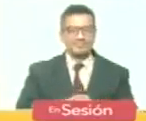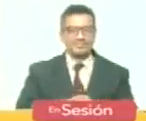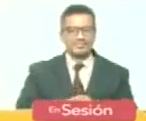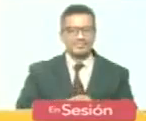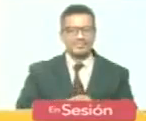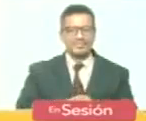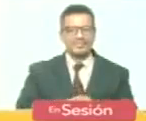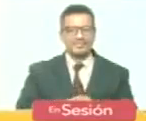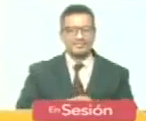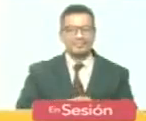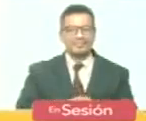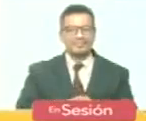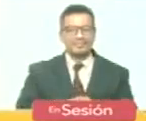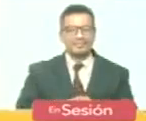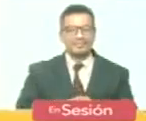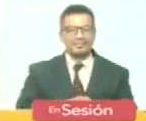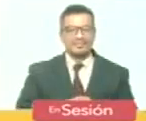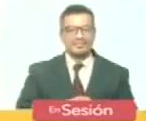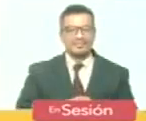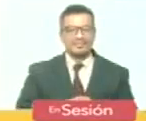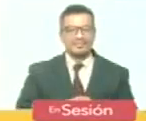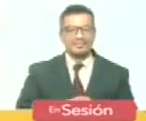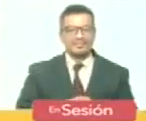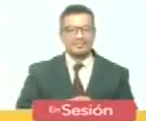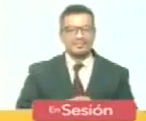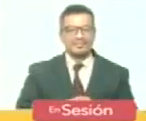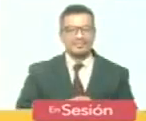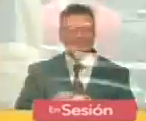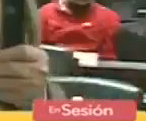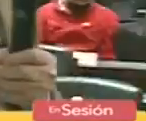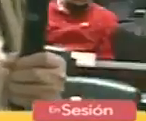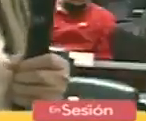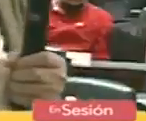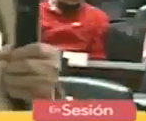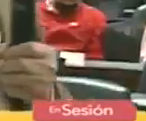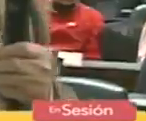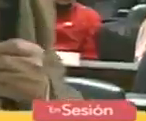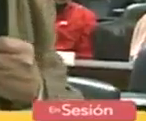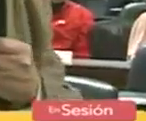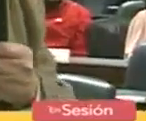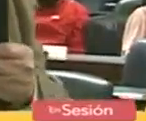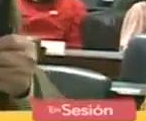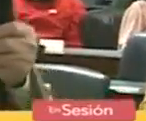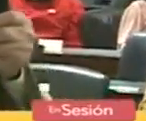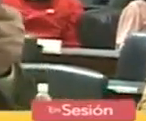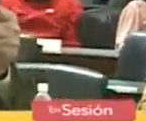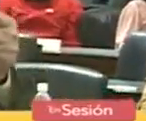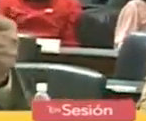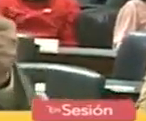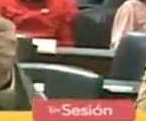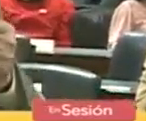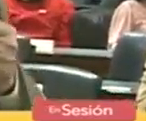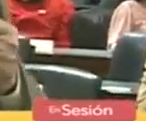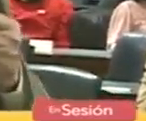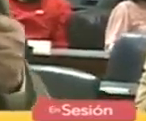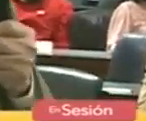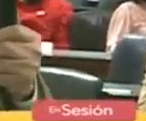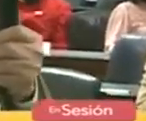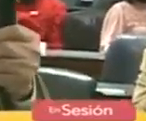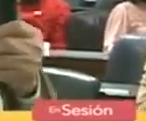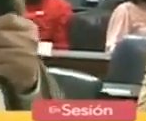XIX, con Pionía y con Urbaneja Chepol y otros más por allí. Pero sin duda el